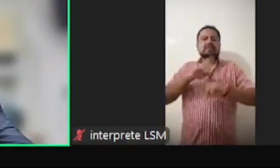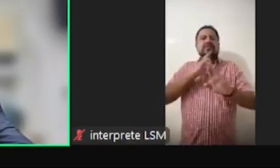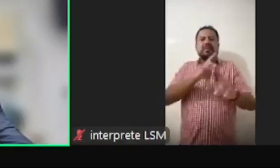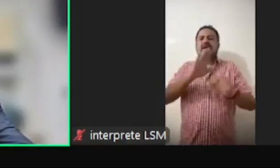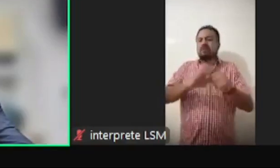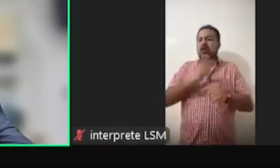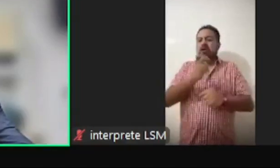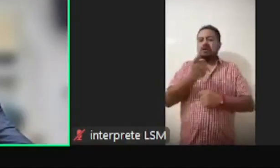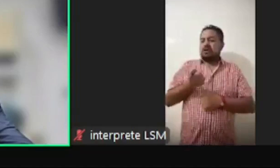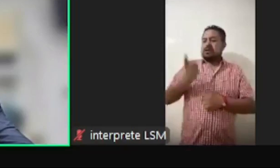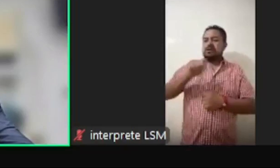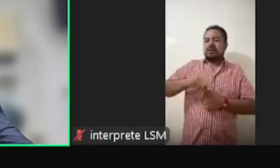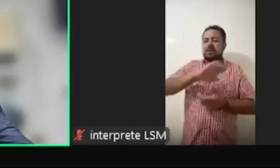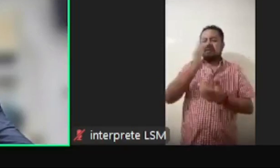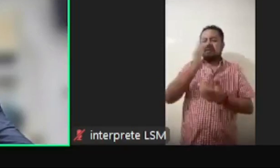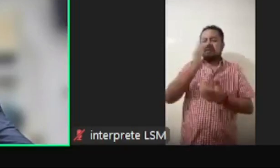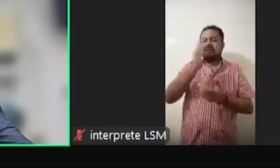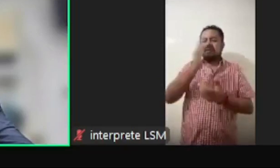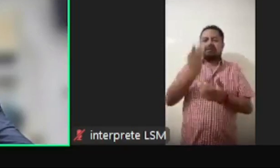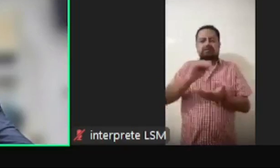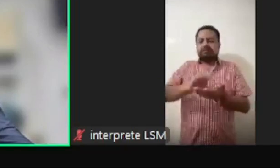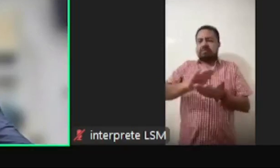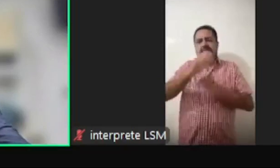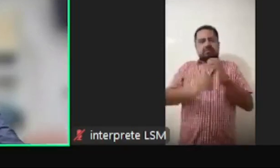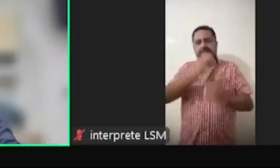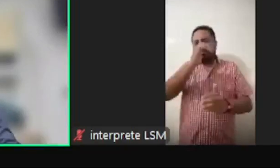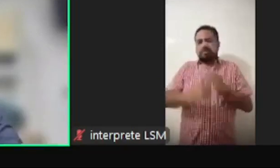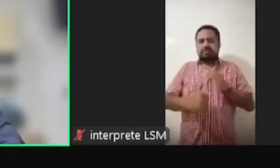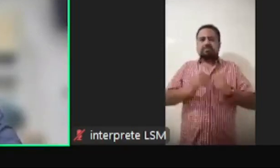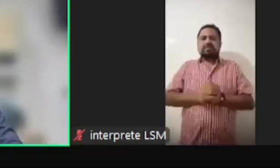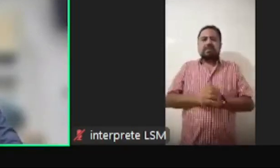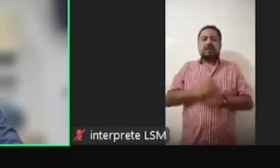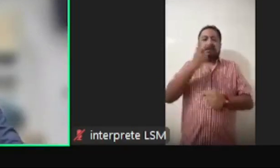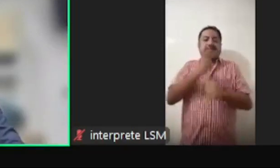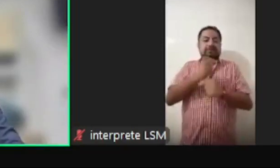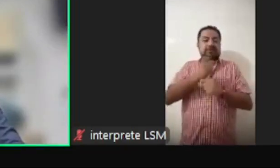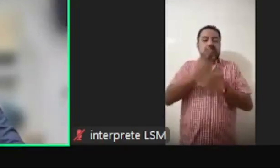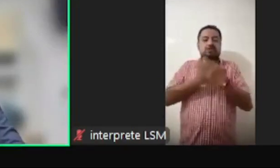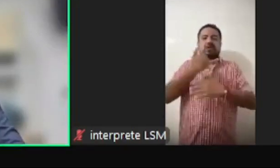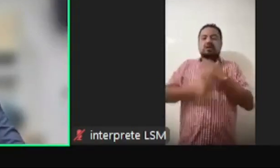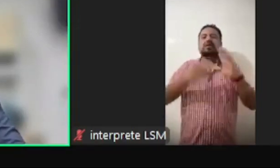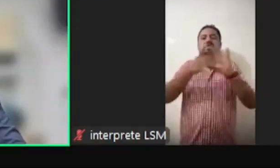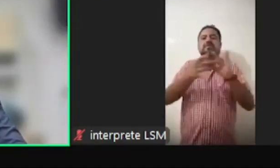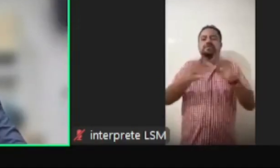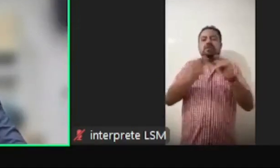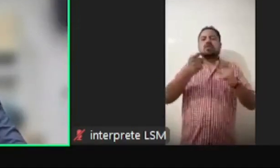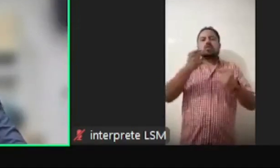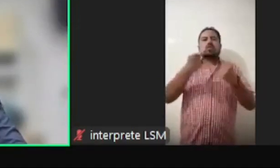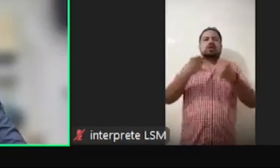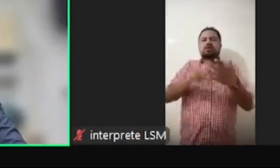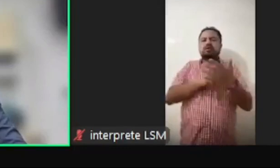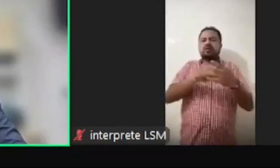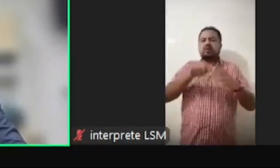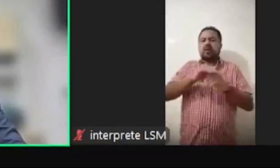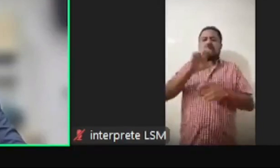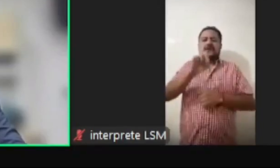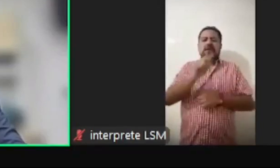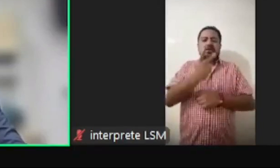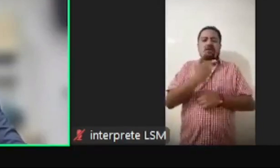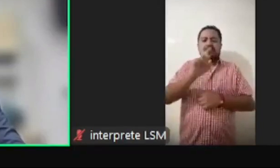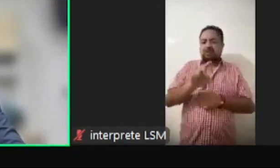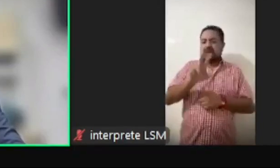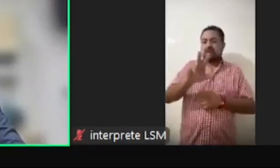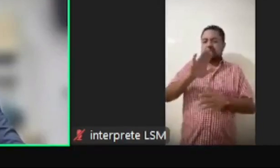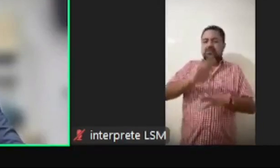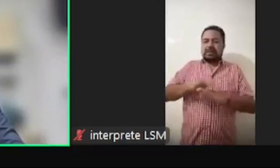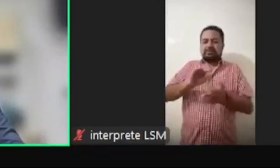del asunto como concluido. En el segundo proyecto doy cuenta con los juicios electorales ciudadanos 32 y 38 acumulados de este año,